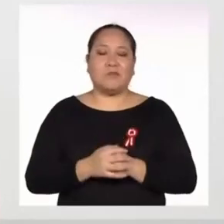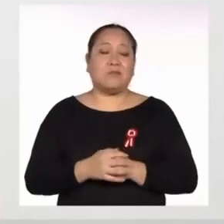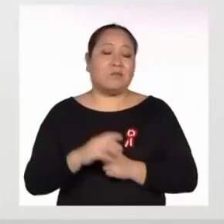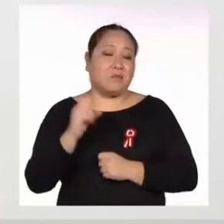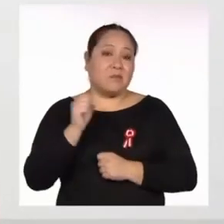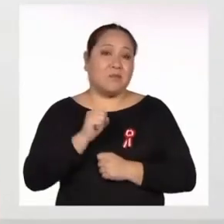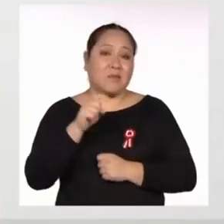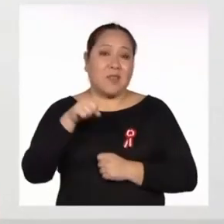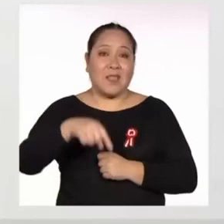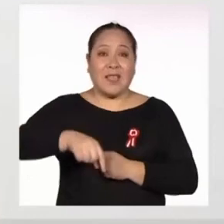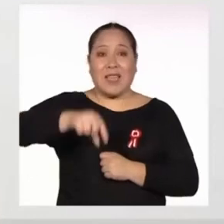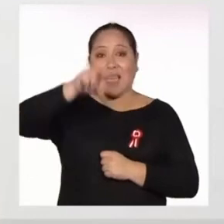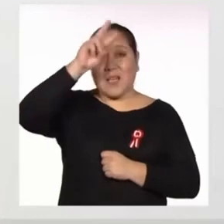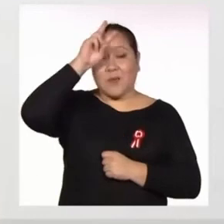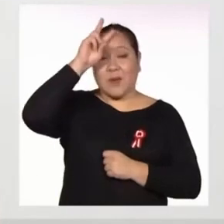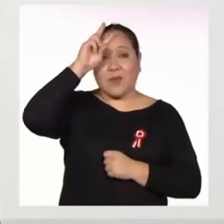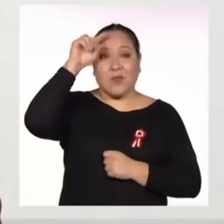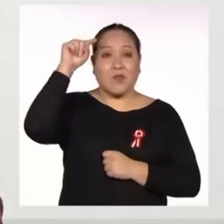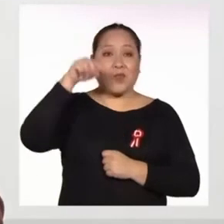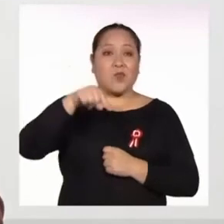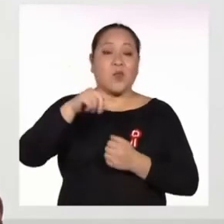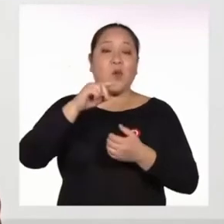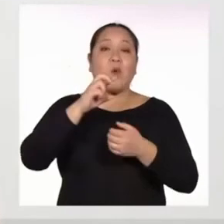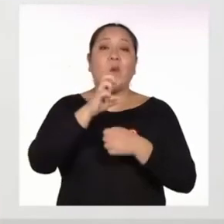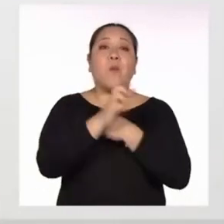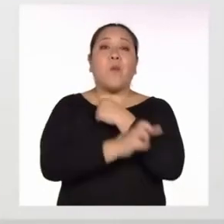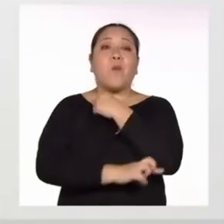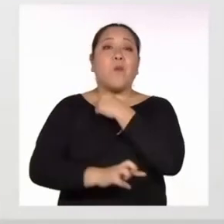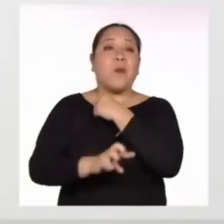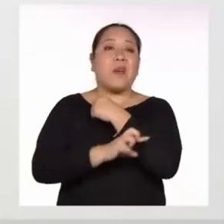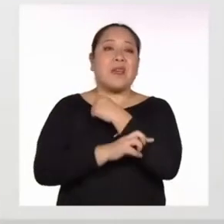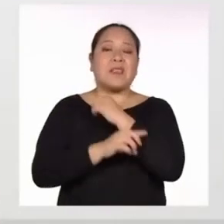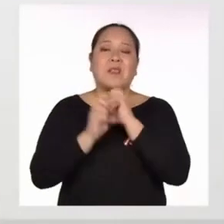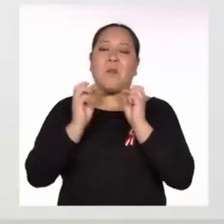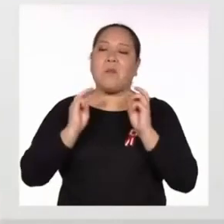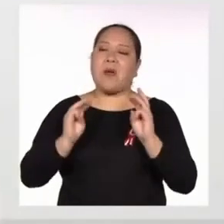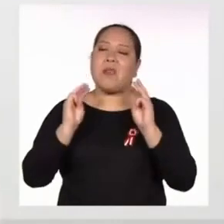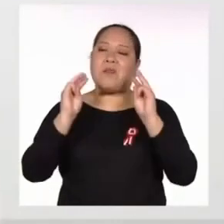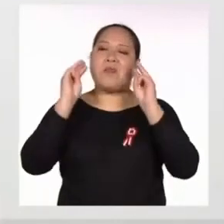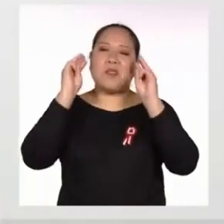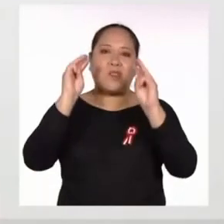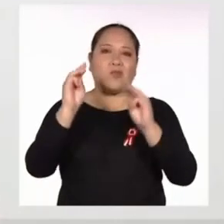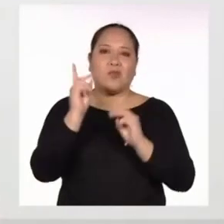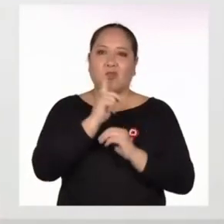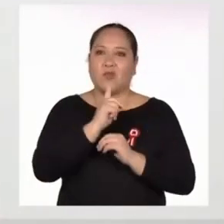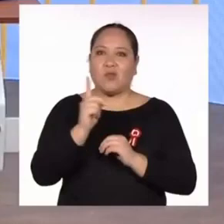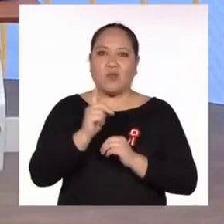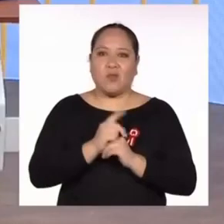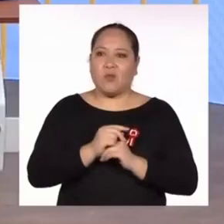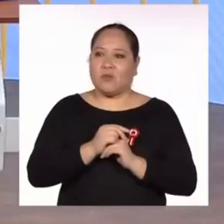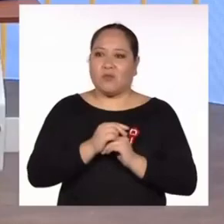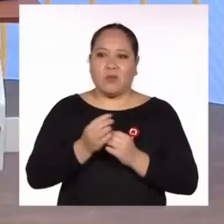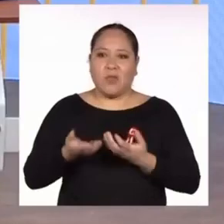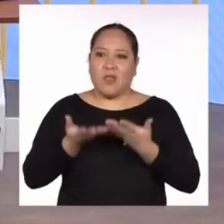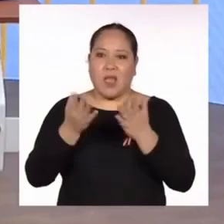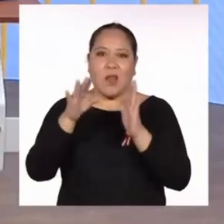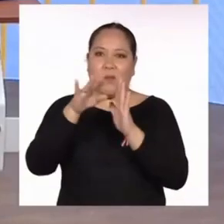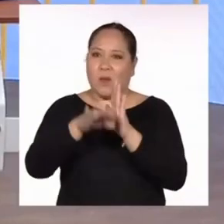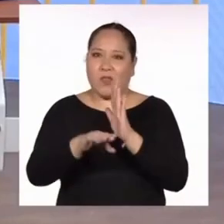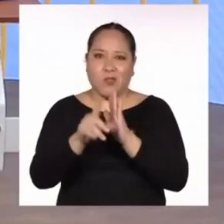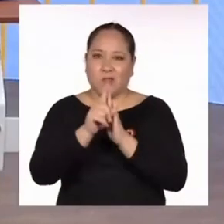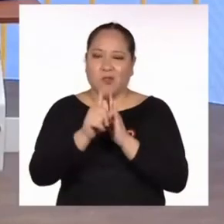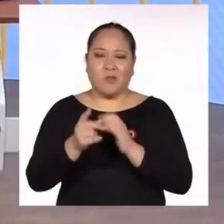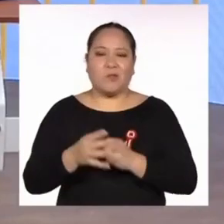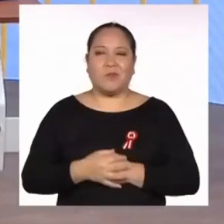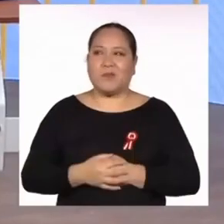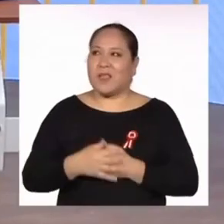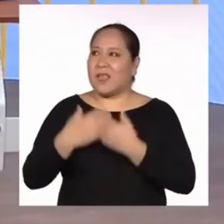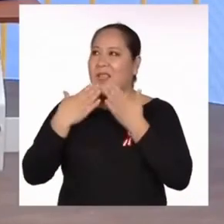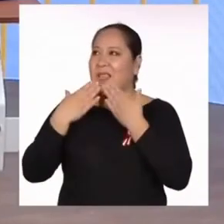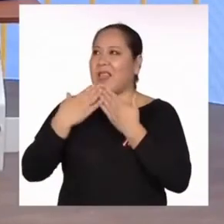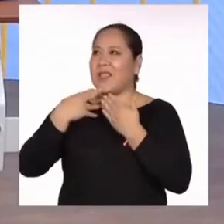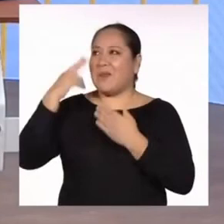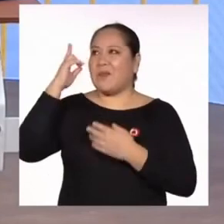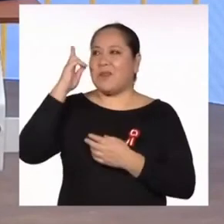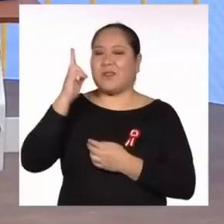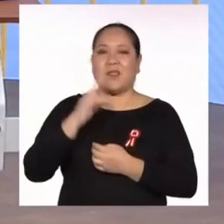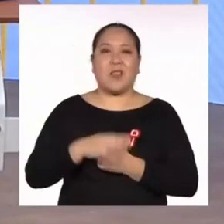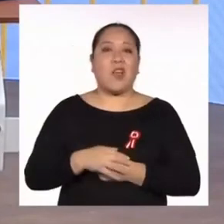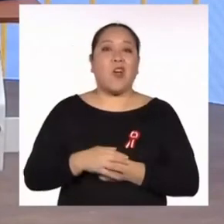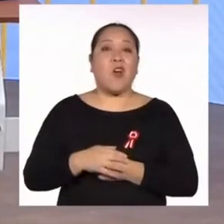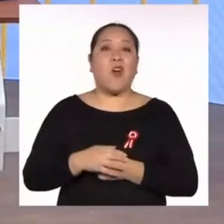ser el perú es un país extraordinario y no se merece niños muchas gracias profesora y